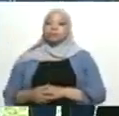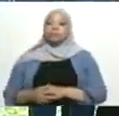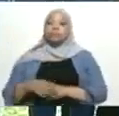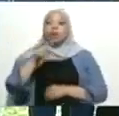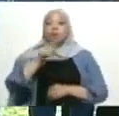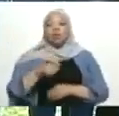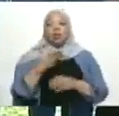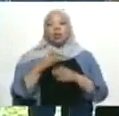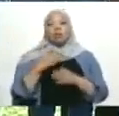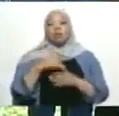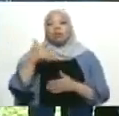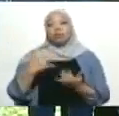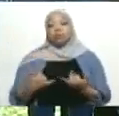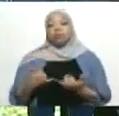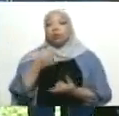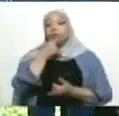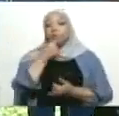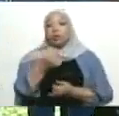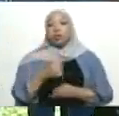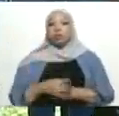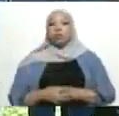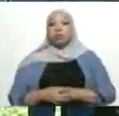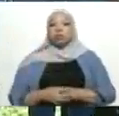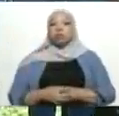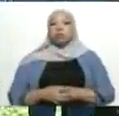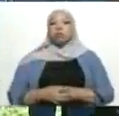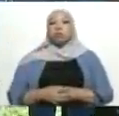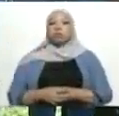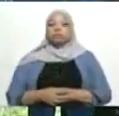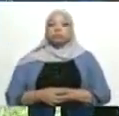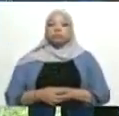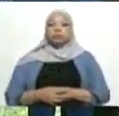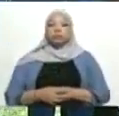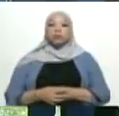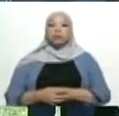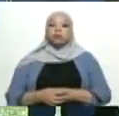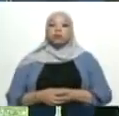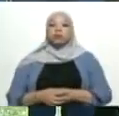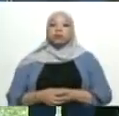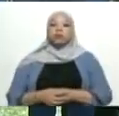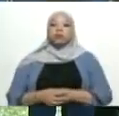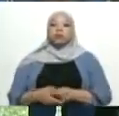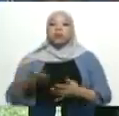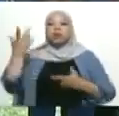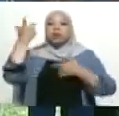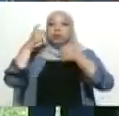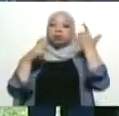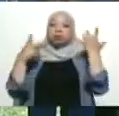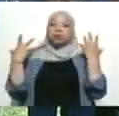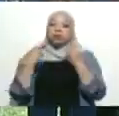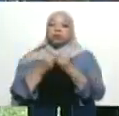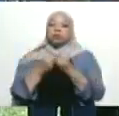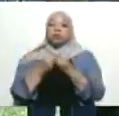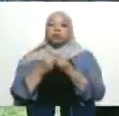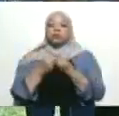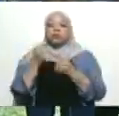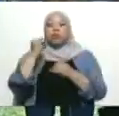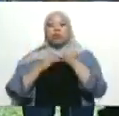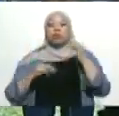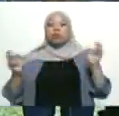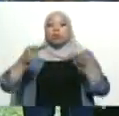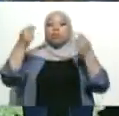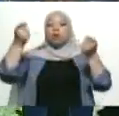aquí en Venezuela. Bueno, ahí está, muy sencillo, pues. El panorama es claro. El comandante Chávez, en su última